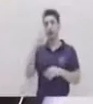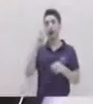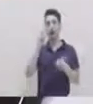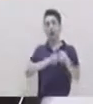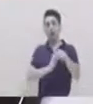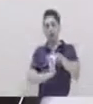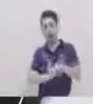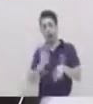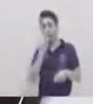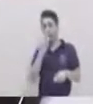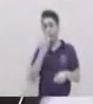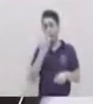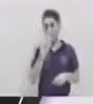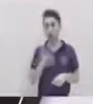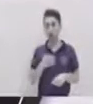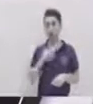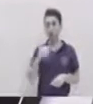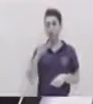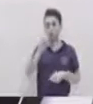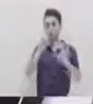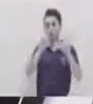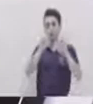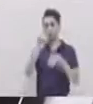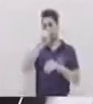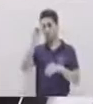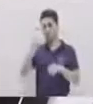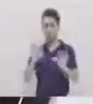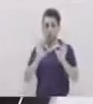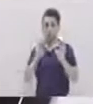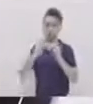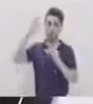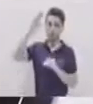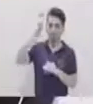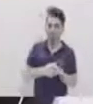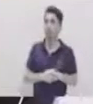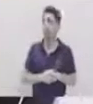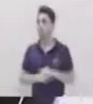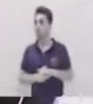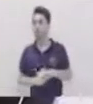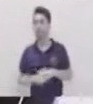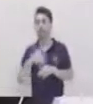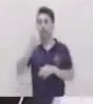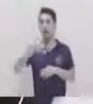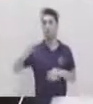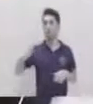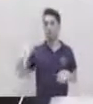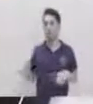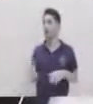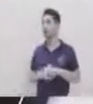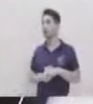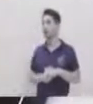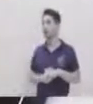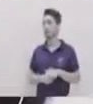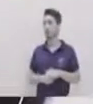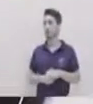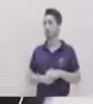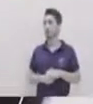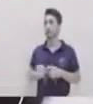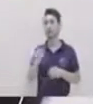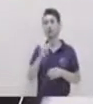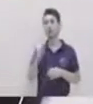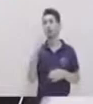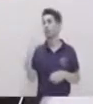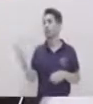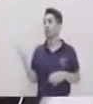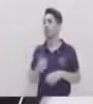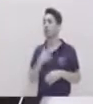alcohol etílico al 70% o más, agua pura y un indicador